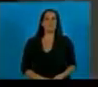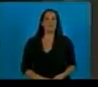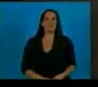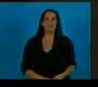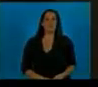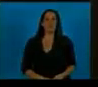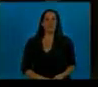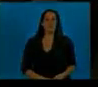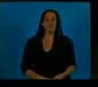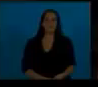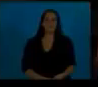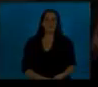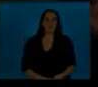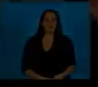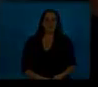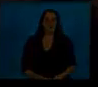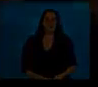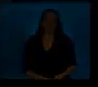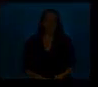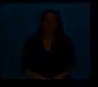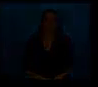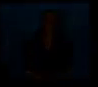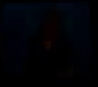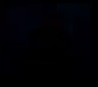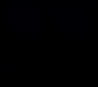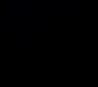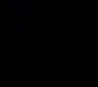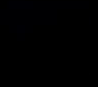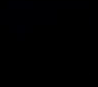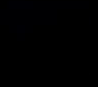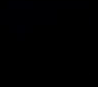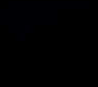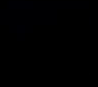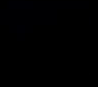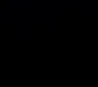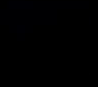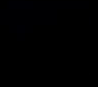Conforme lo establecido por el artículo 75 de la ley...